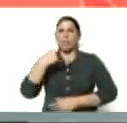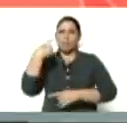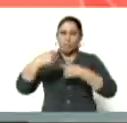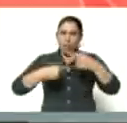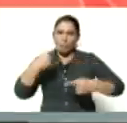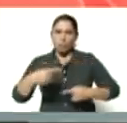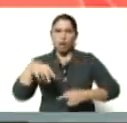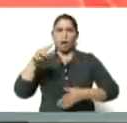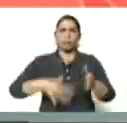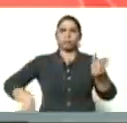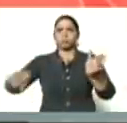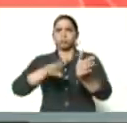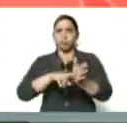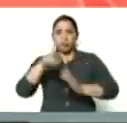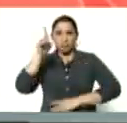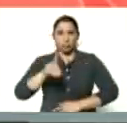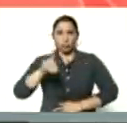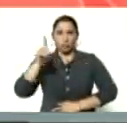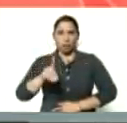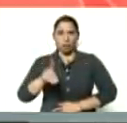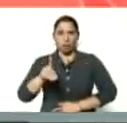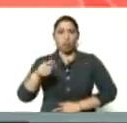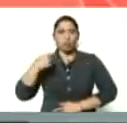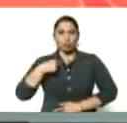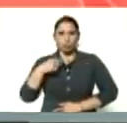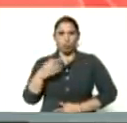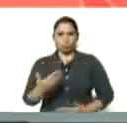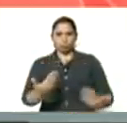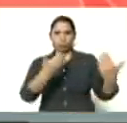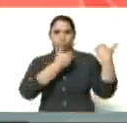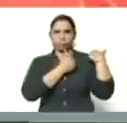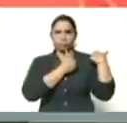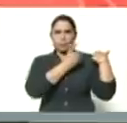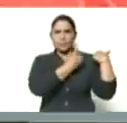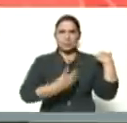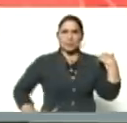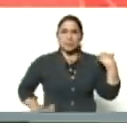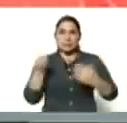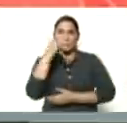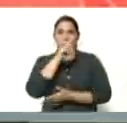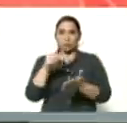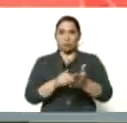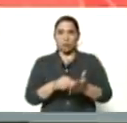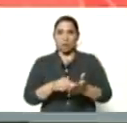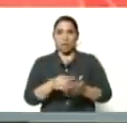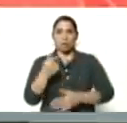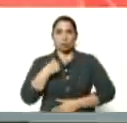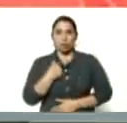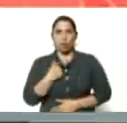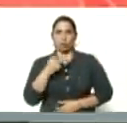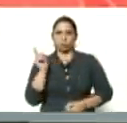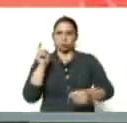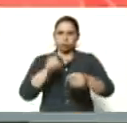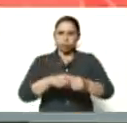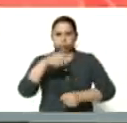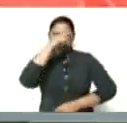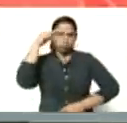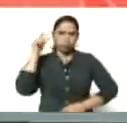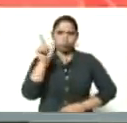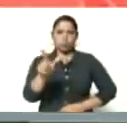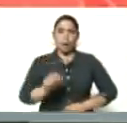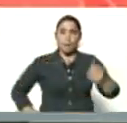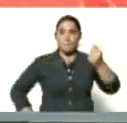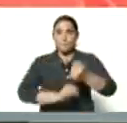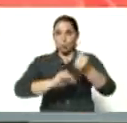diputado. Fui presidente de la Asamblea Nacional. Pero fui todo eso porque militaba en un partido y tenía el apoyo